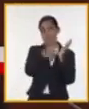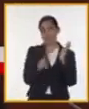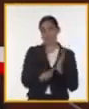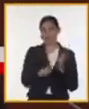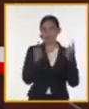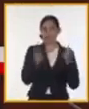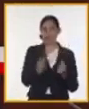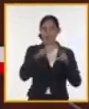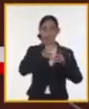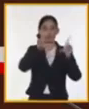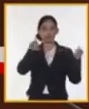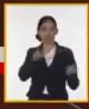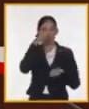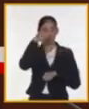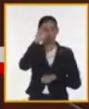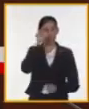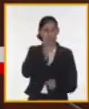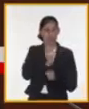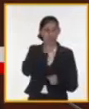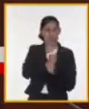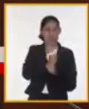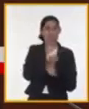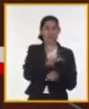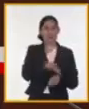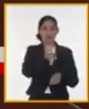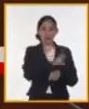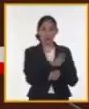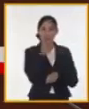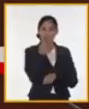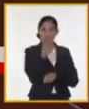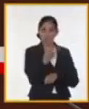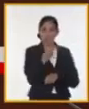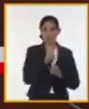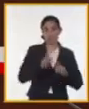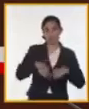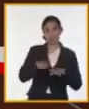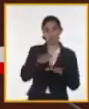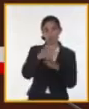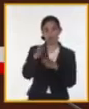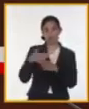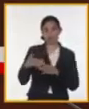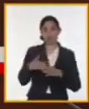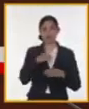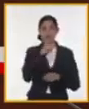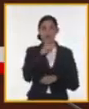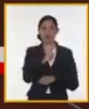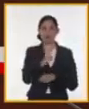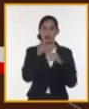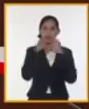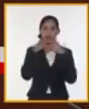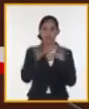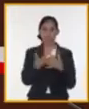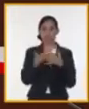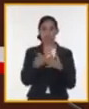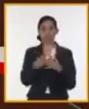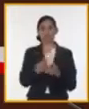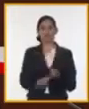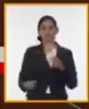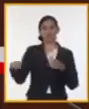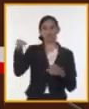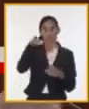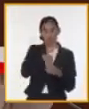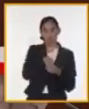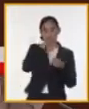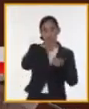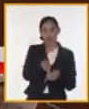el país para trabajar desde la prevención, el enfrentamiento y que por supuesto tributan a la transparencia